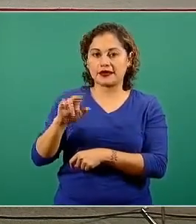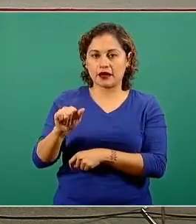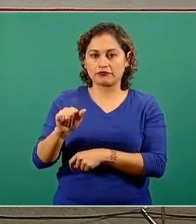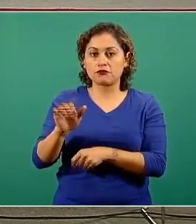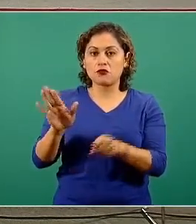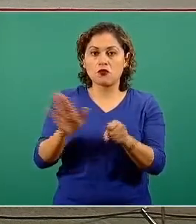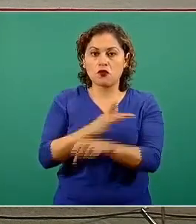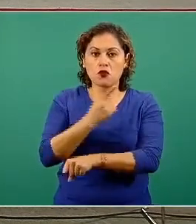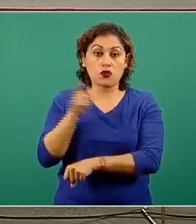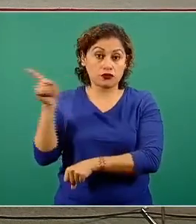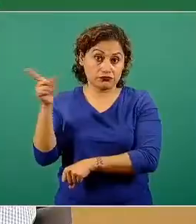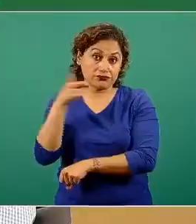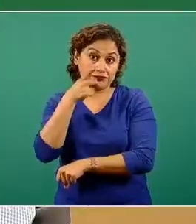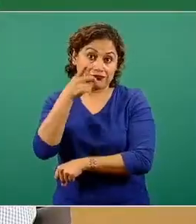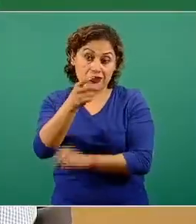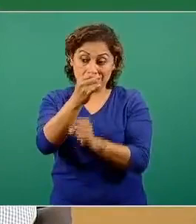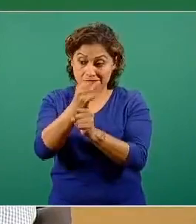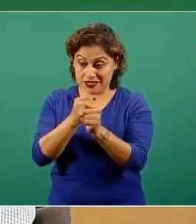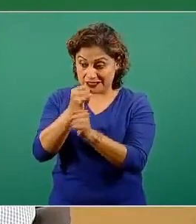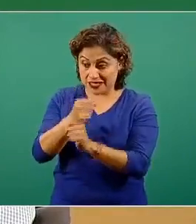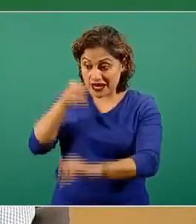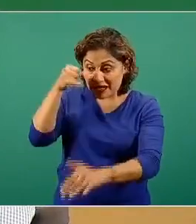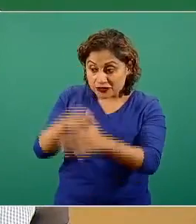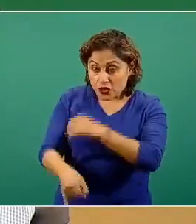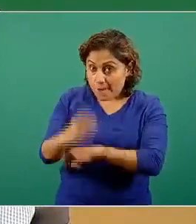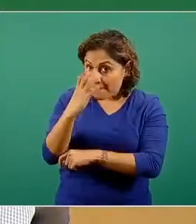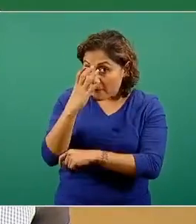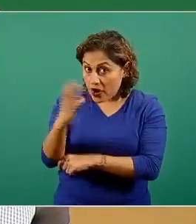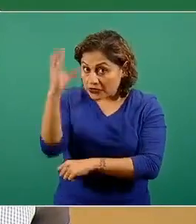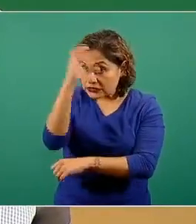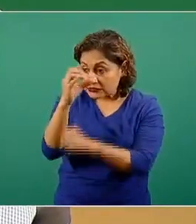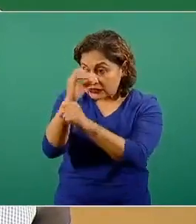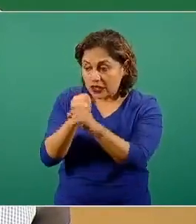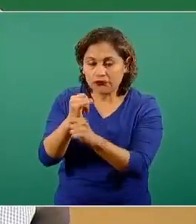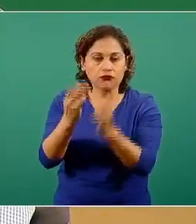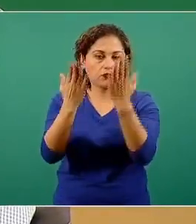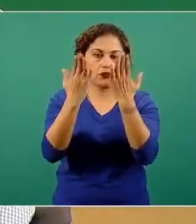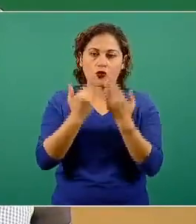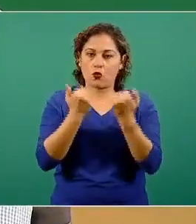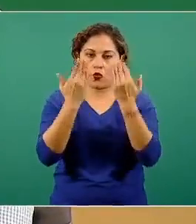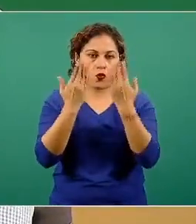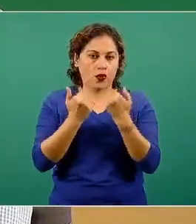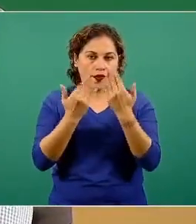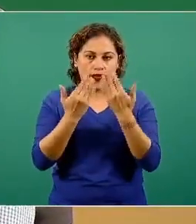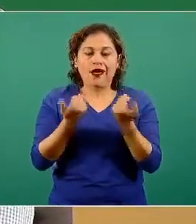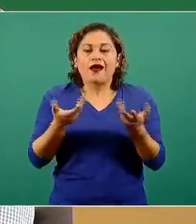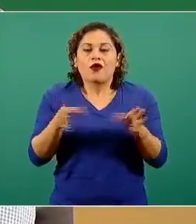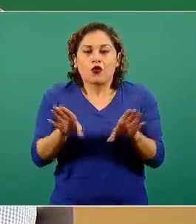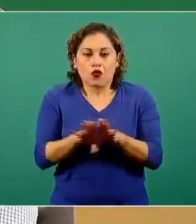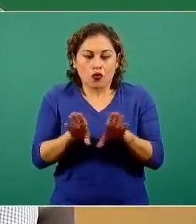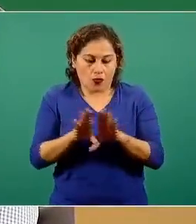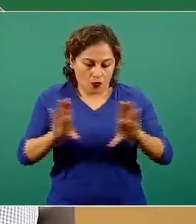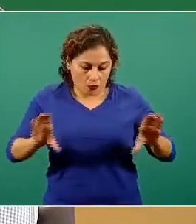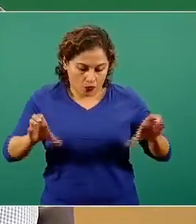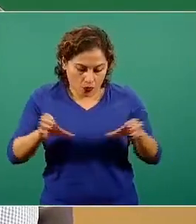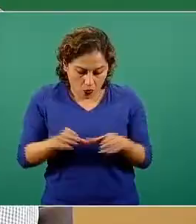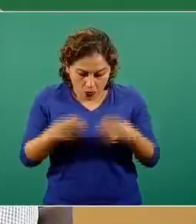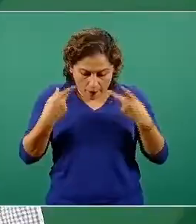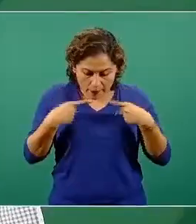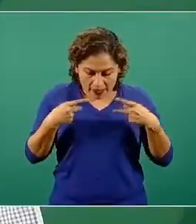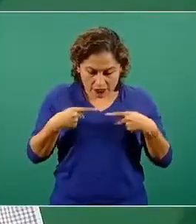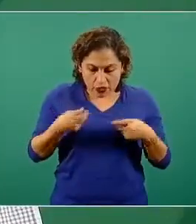evidencias científicas sólidas, es decir, no hay un ensayo clínico controlado que devele y que en su